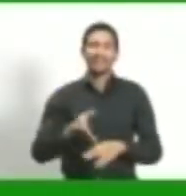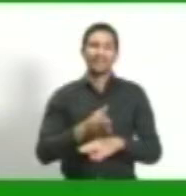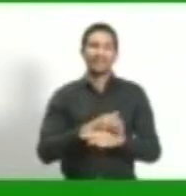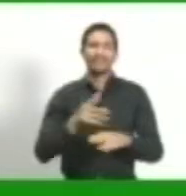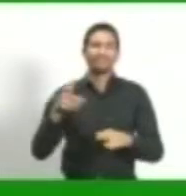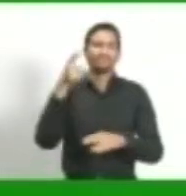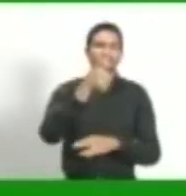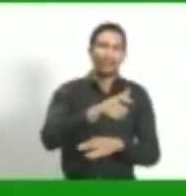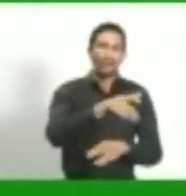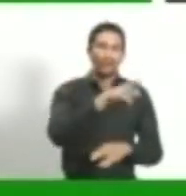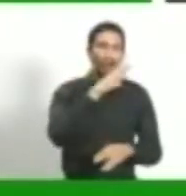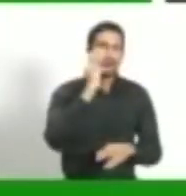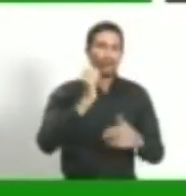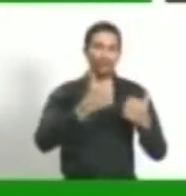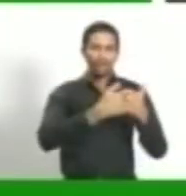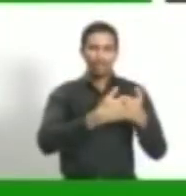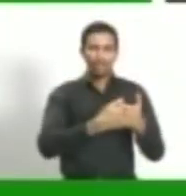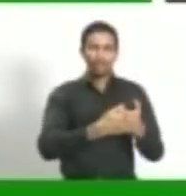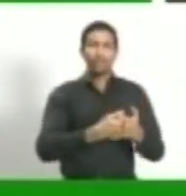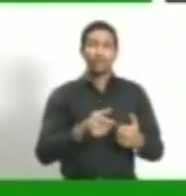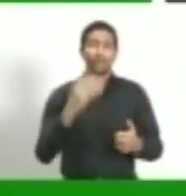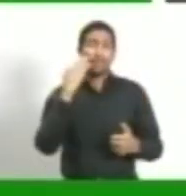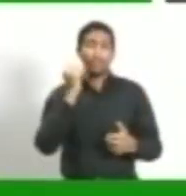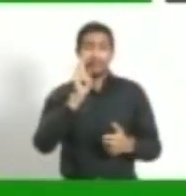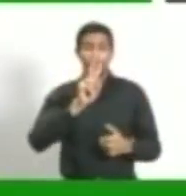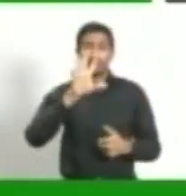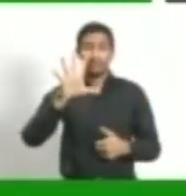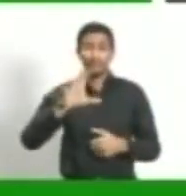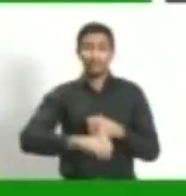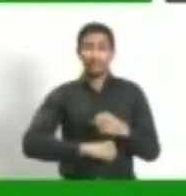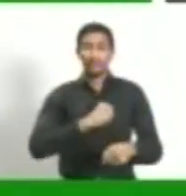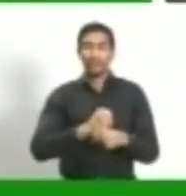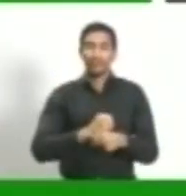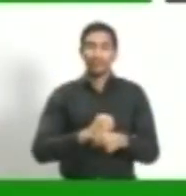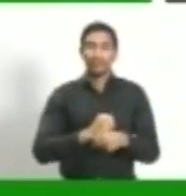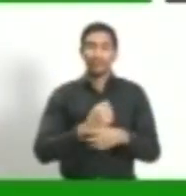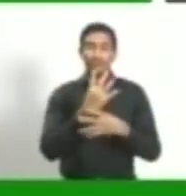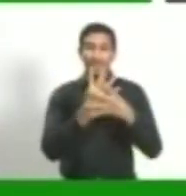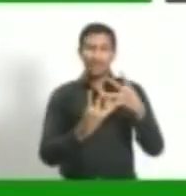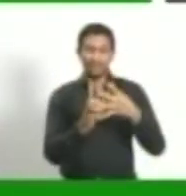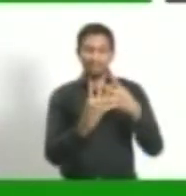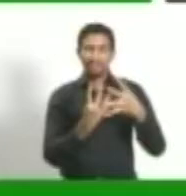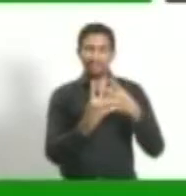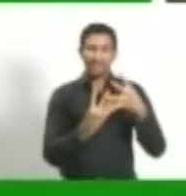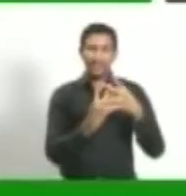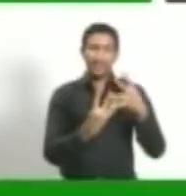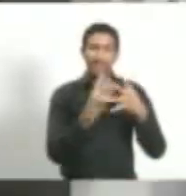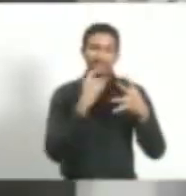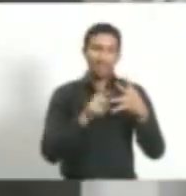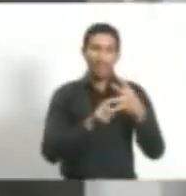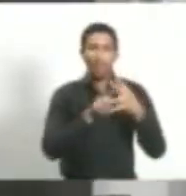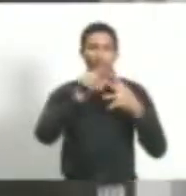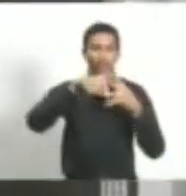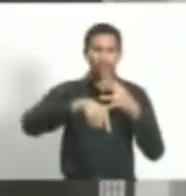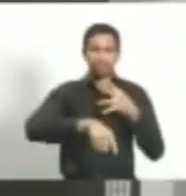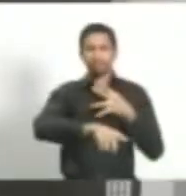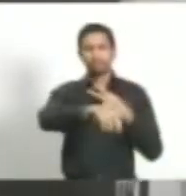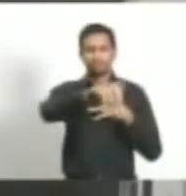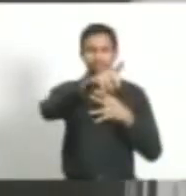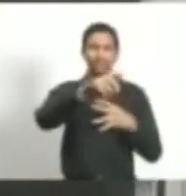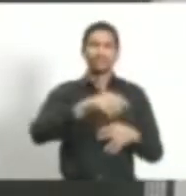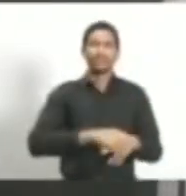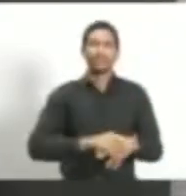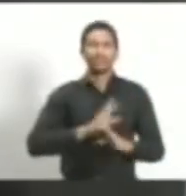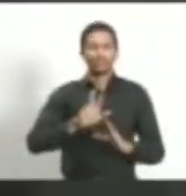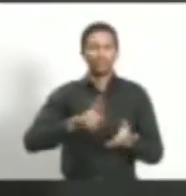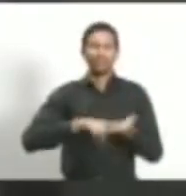información oficial, la mujer de 25 años habría vencido la reja de la celda donde estaba recluida y se escapó del centro de